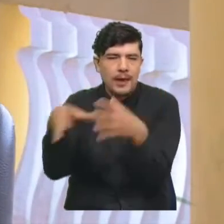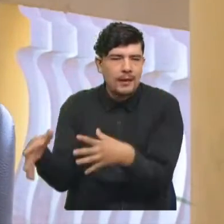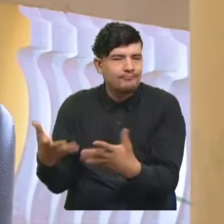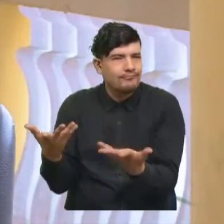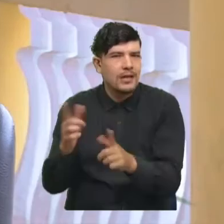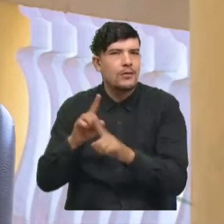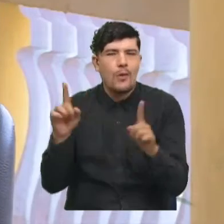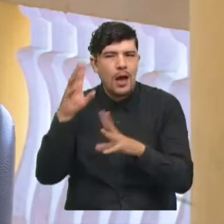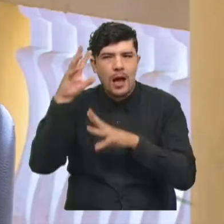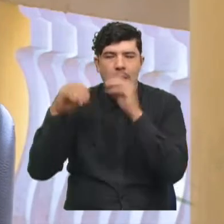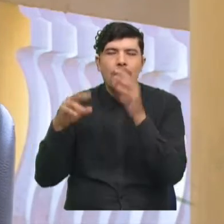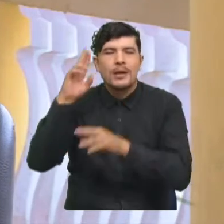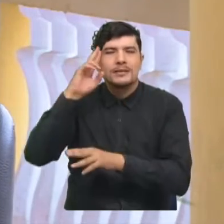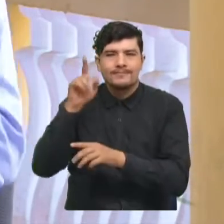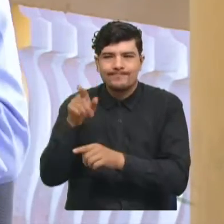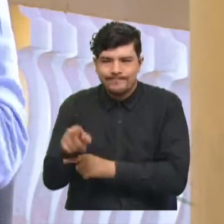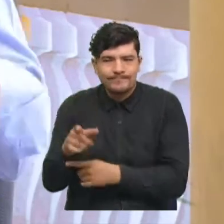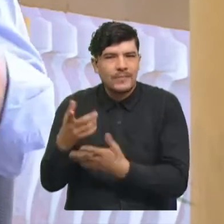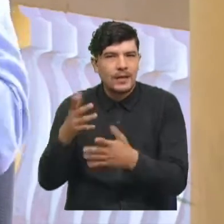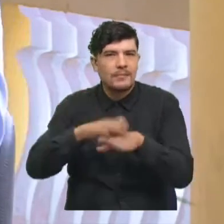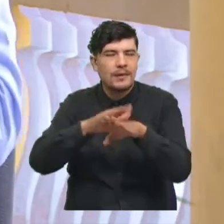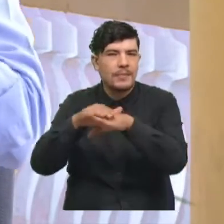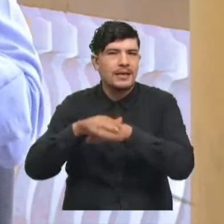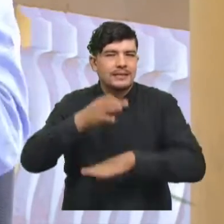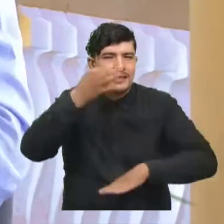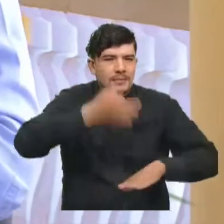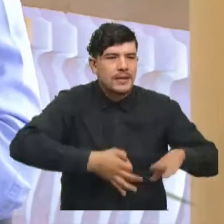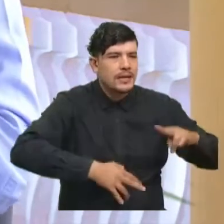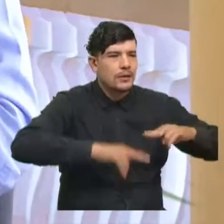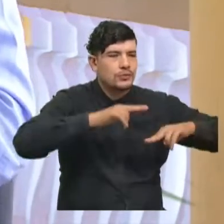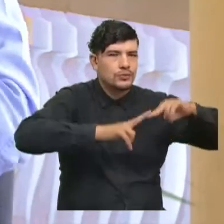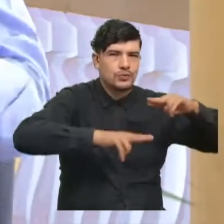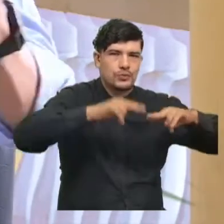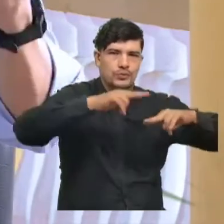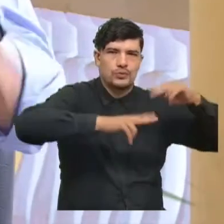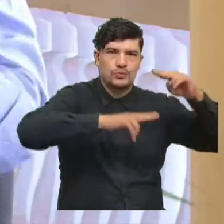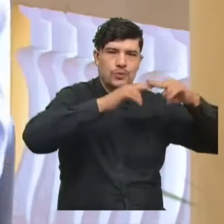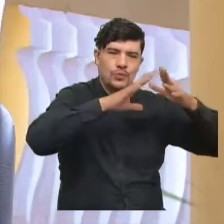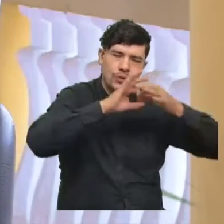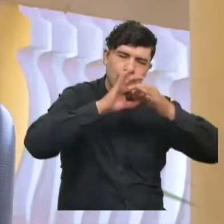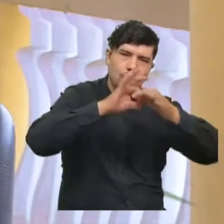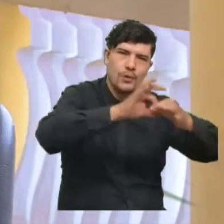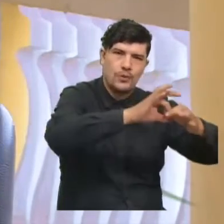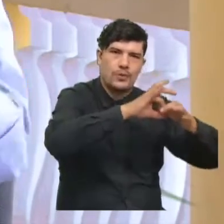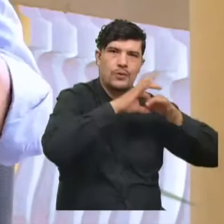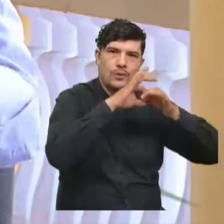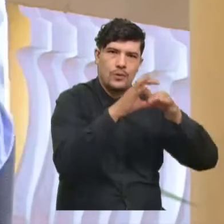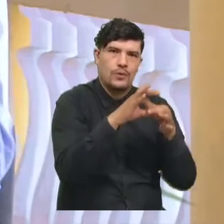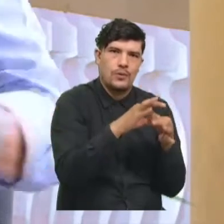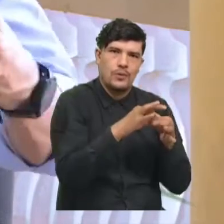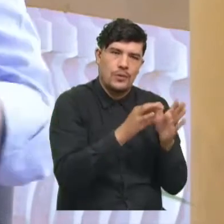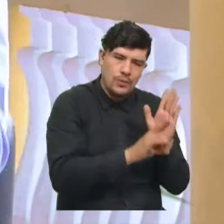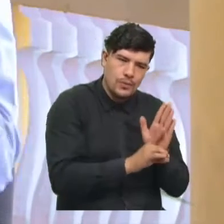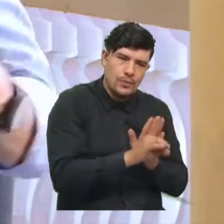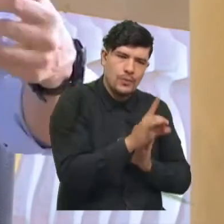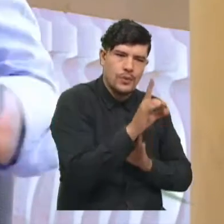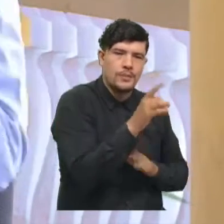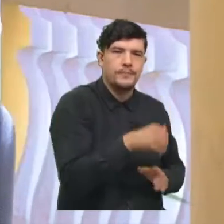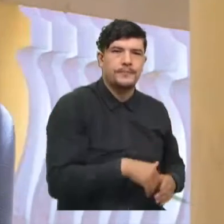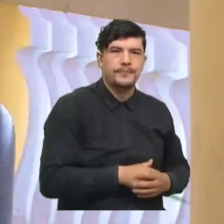llamado siempre es a construir siempre dicho nosotros tenemos que estar unidos muchas veces aquí nos comparan de que nosotros somos egoístas